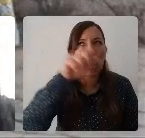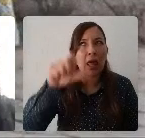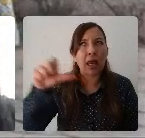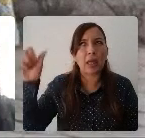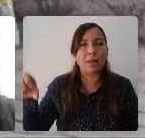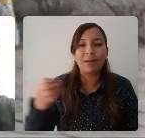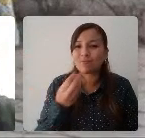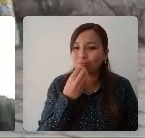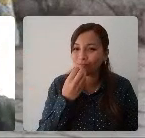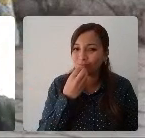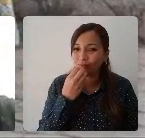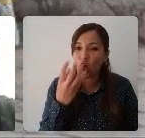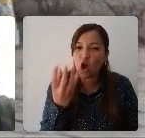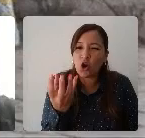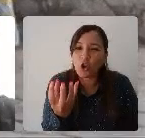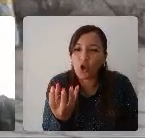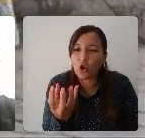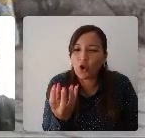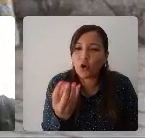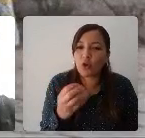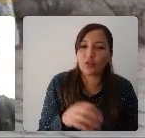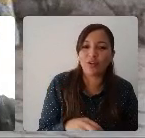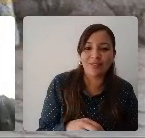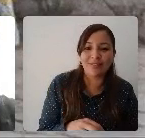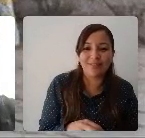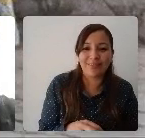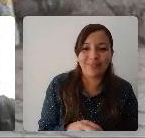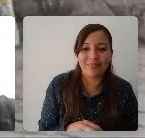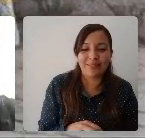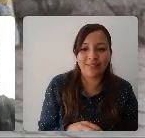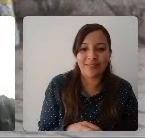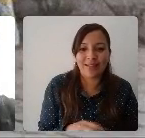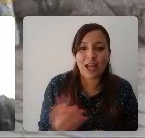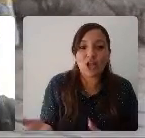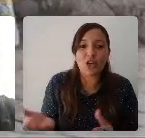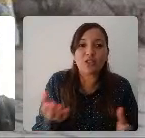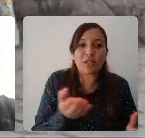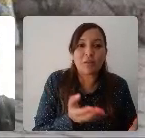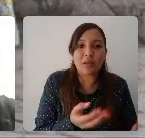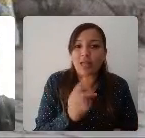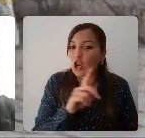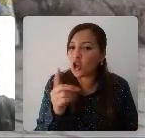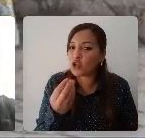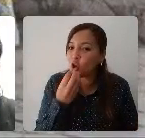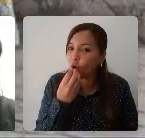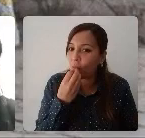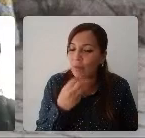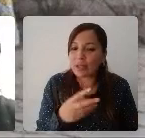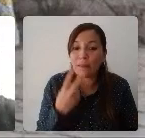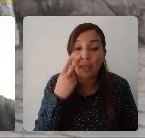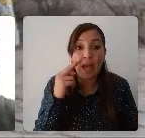la gastronomía, bastante interesantes y que nos invitan no solamente a comer delicioso, sino